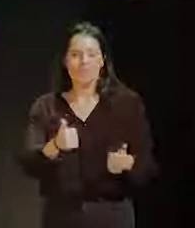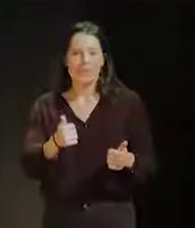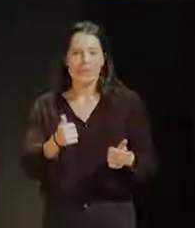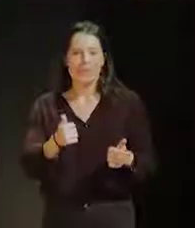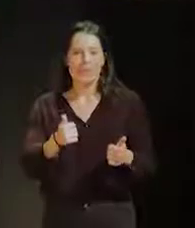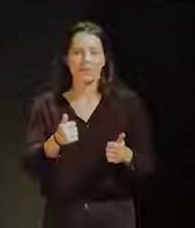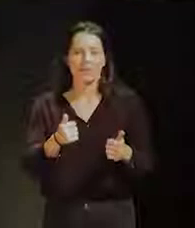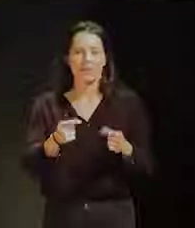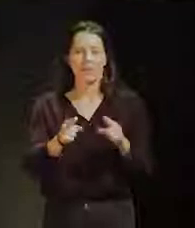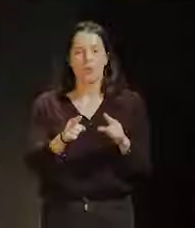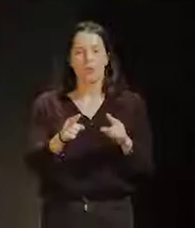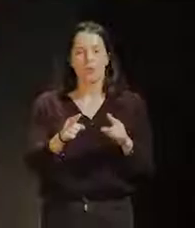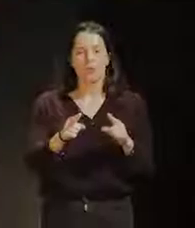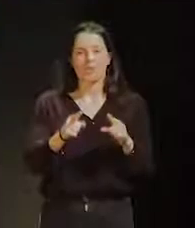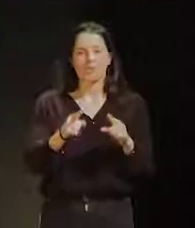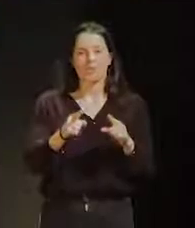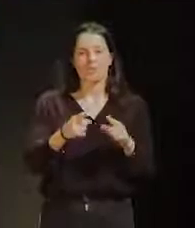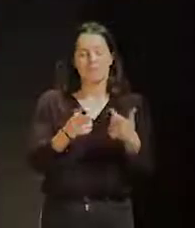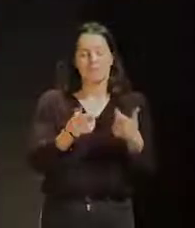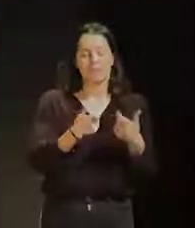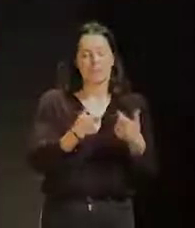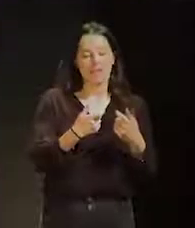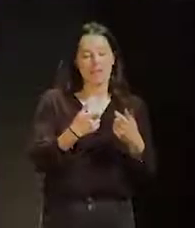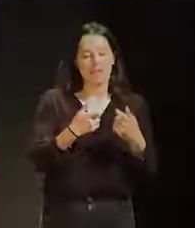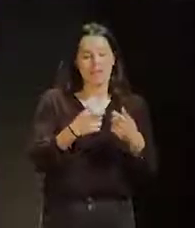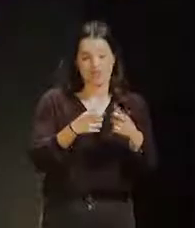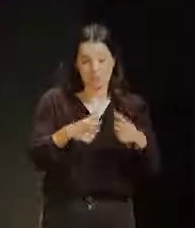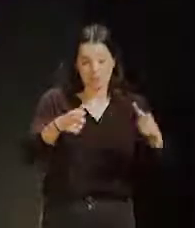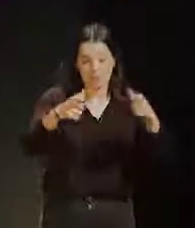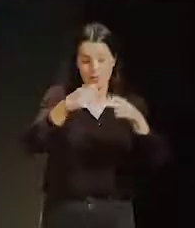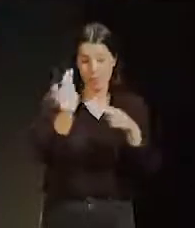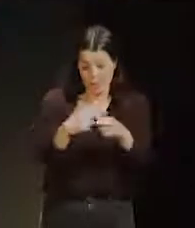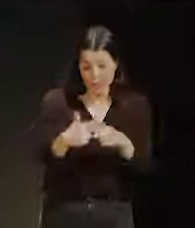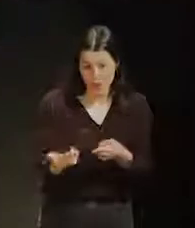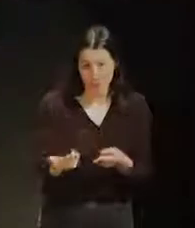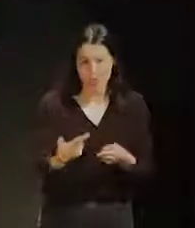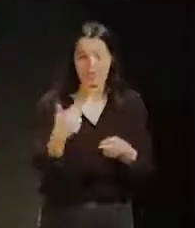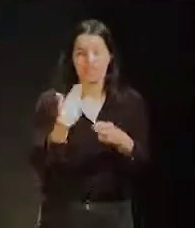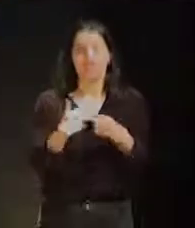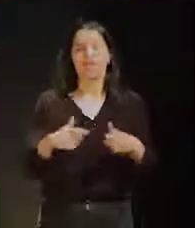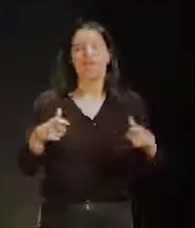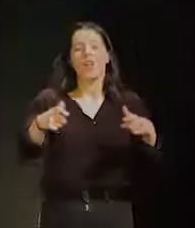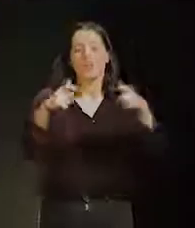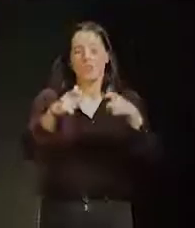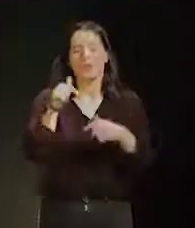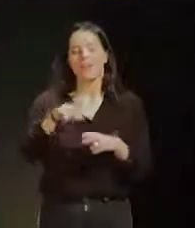in un differente livello della società. sociedad.